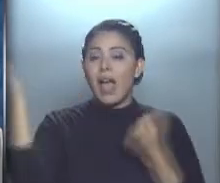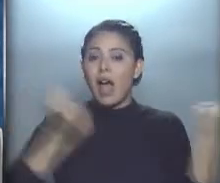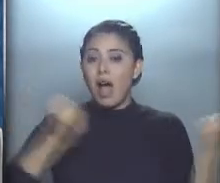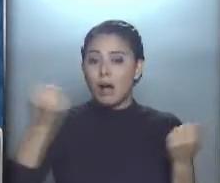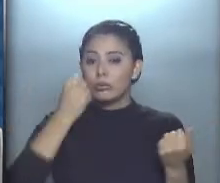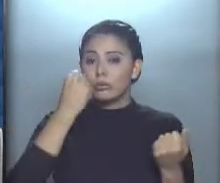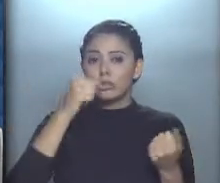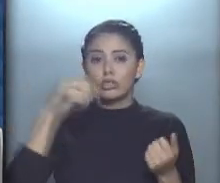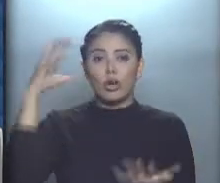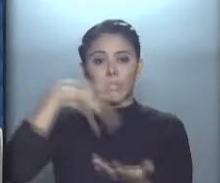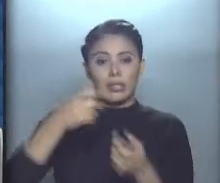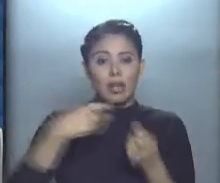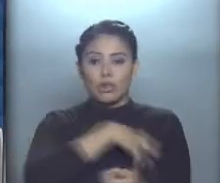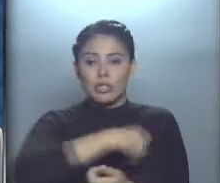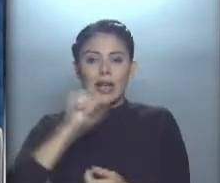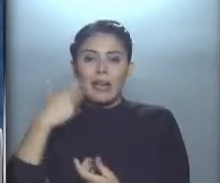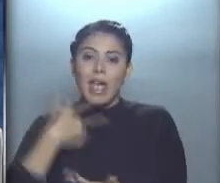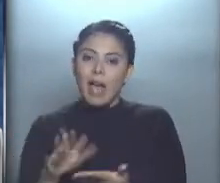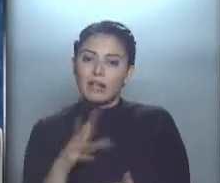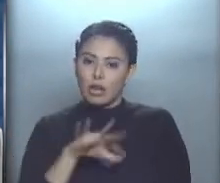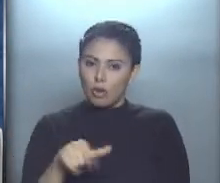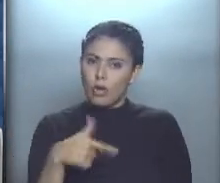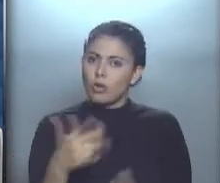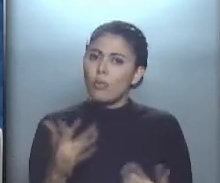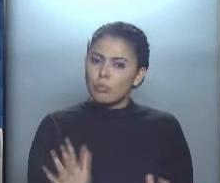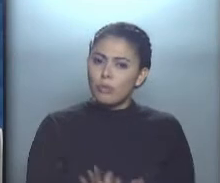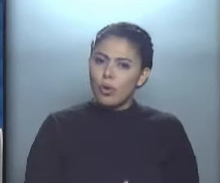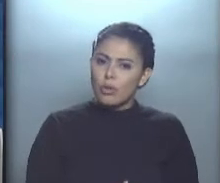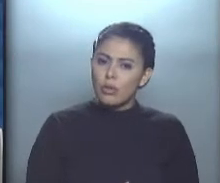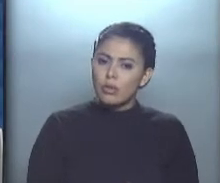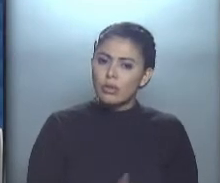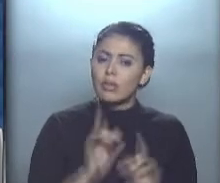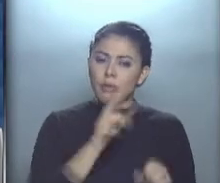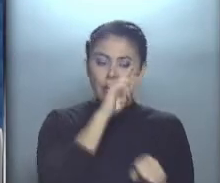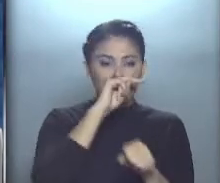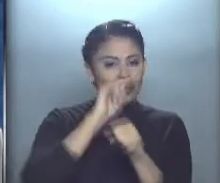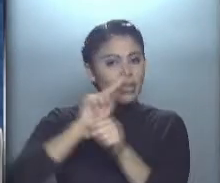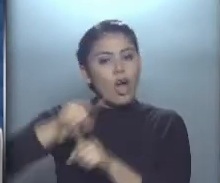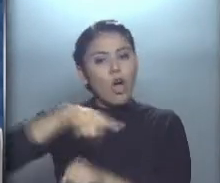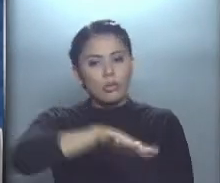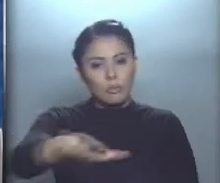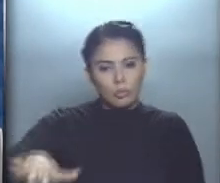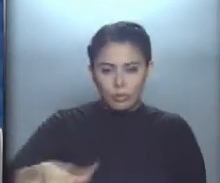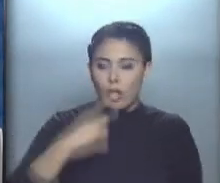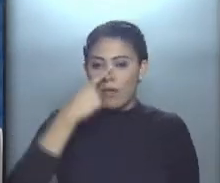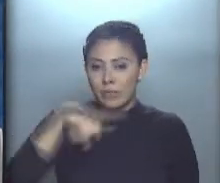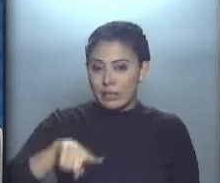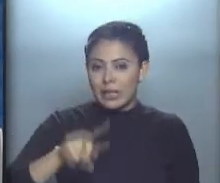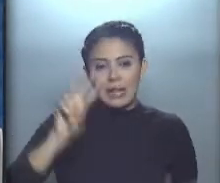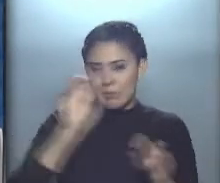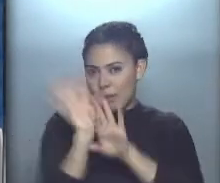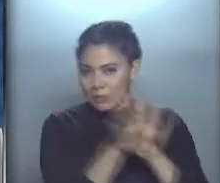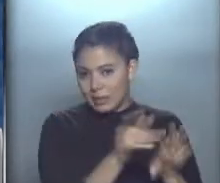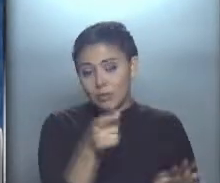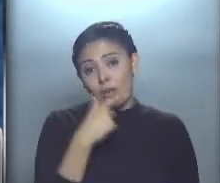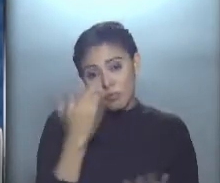para evitar los problemas de los saqueos. Si eso no se podría haber hecho en función de proteger también al resto de la población. Y lo último, fuera de tema, si es tan